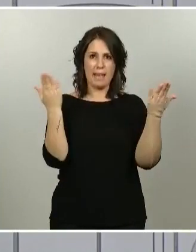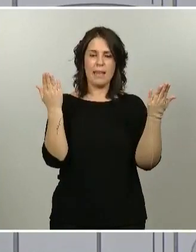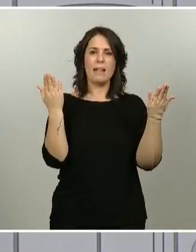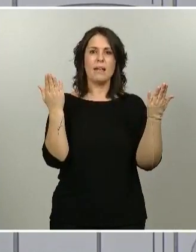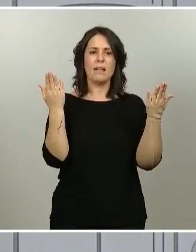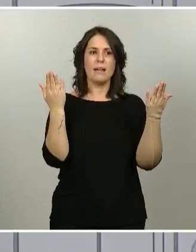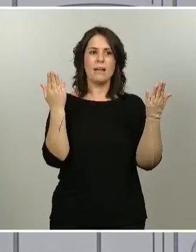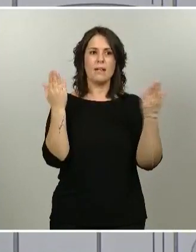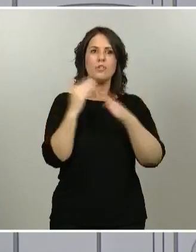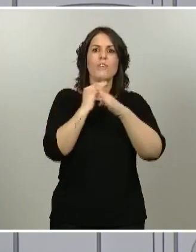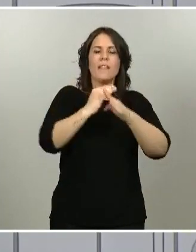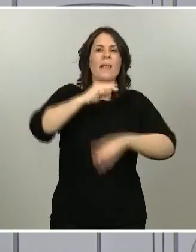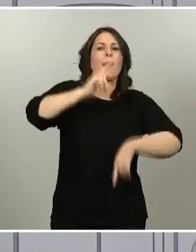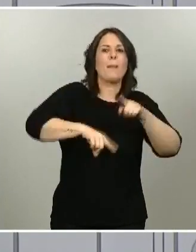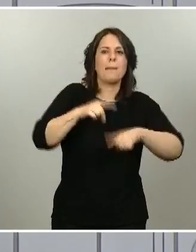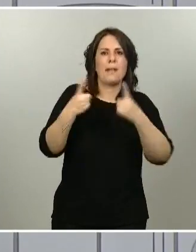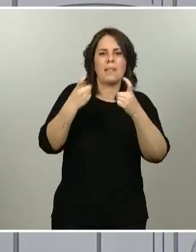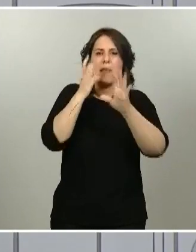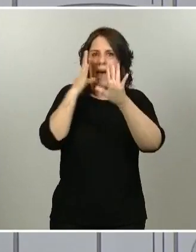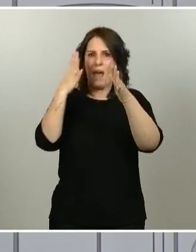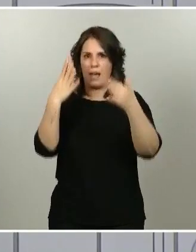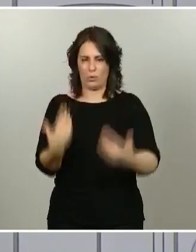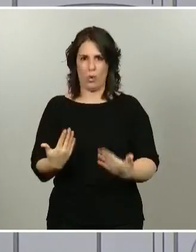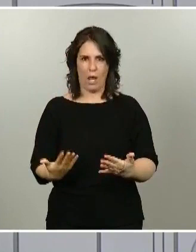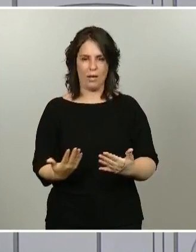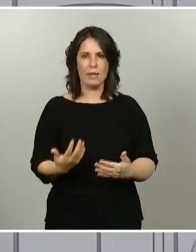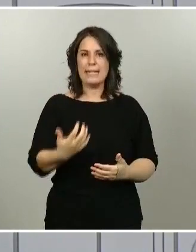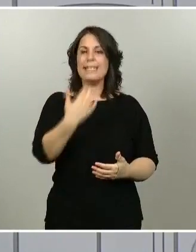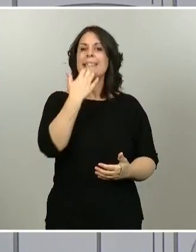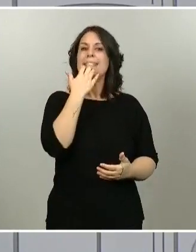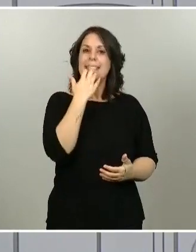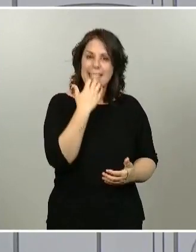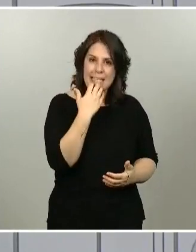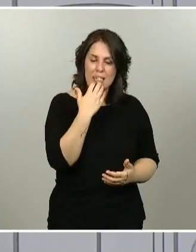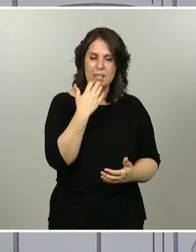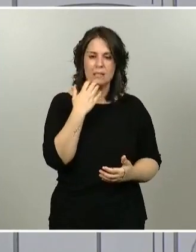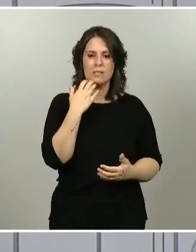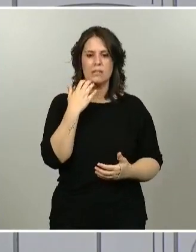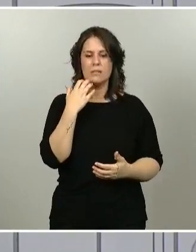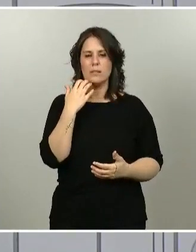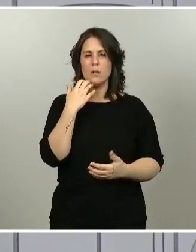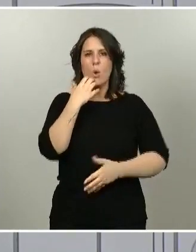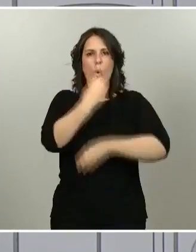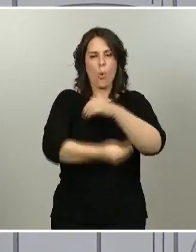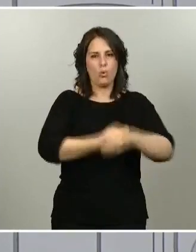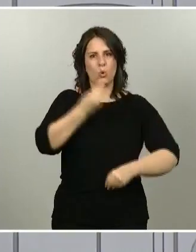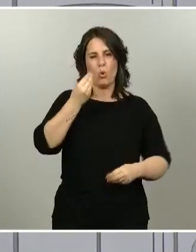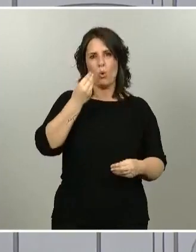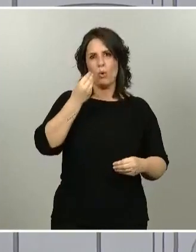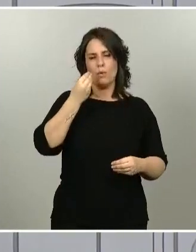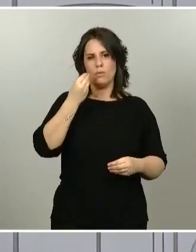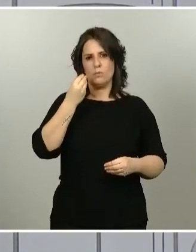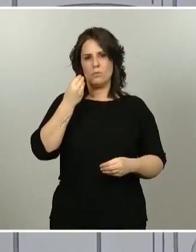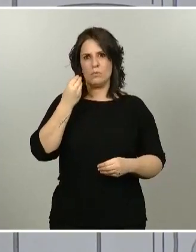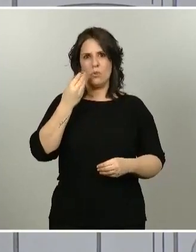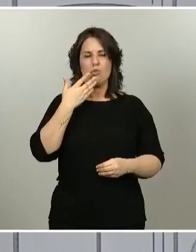a las necesidades actuales. Si se plantearán usos masivos de equipamientos allí